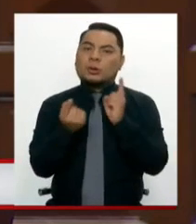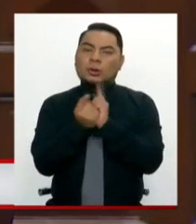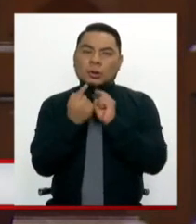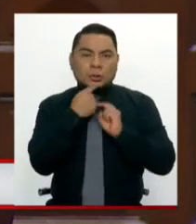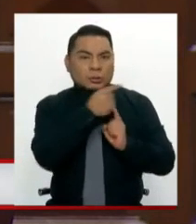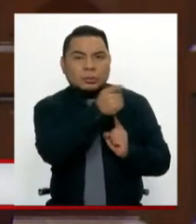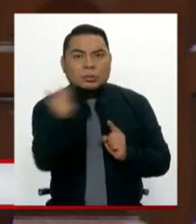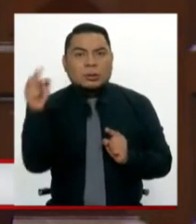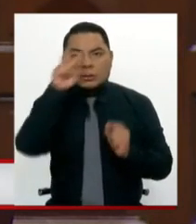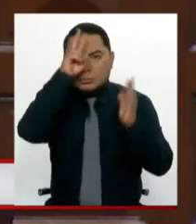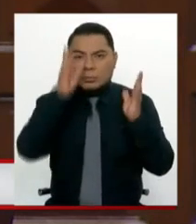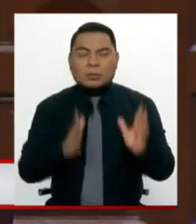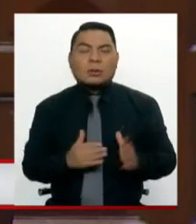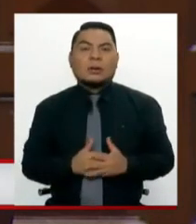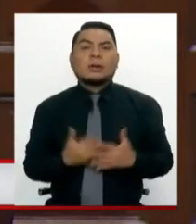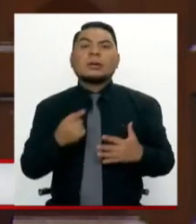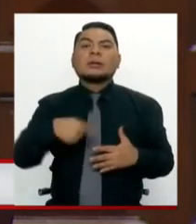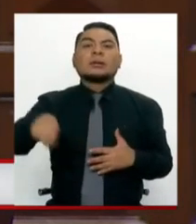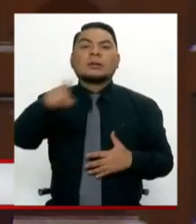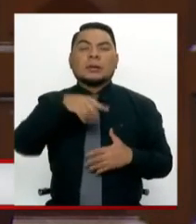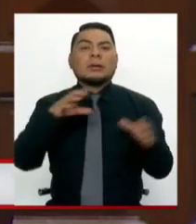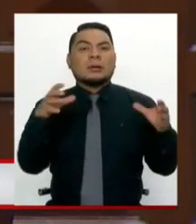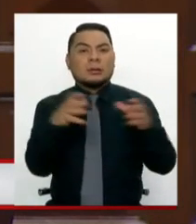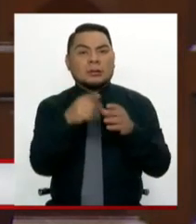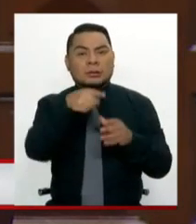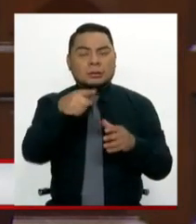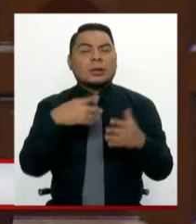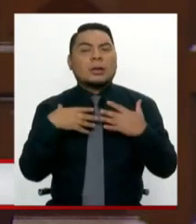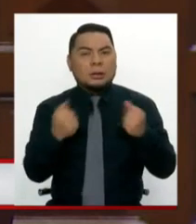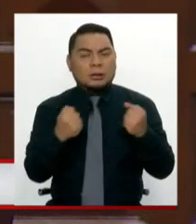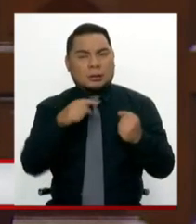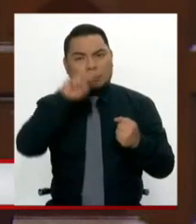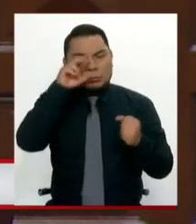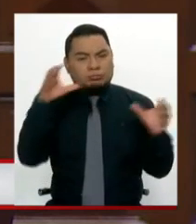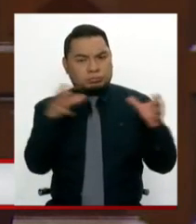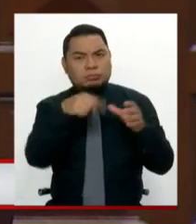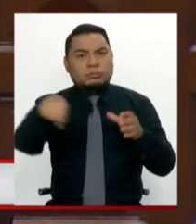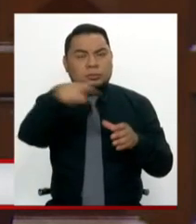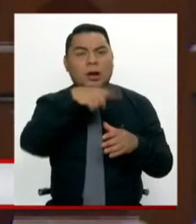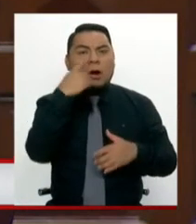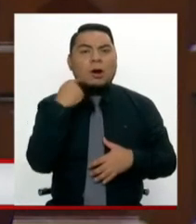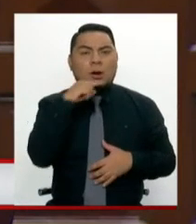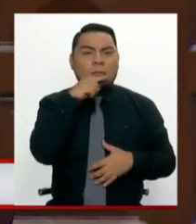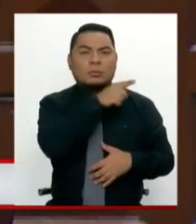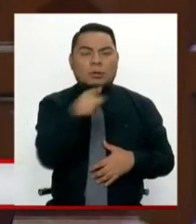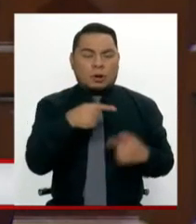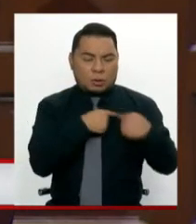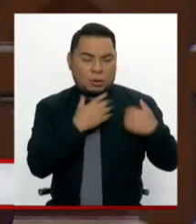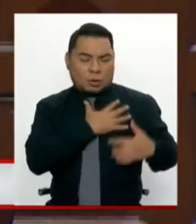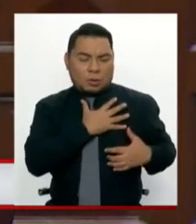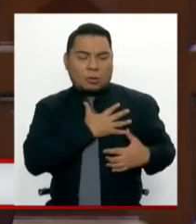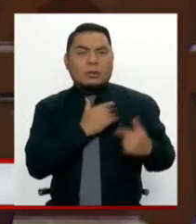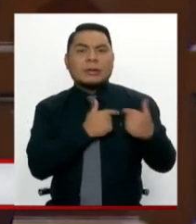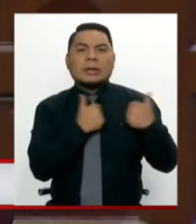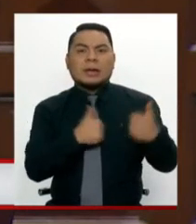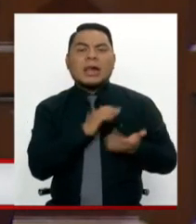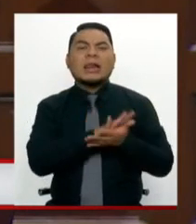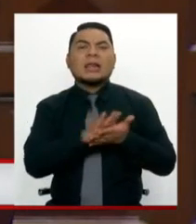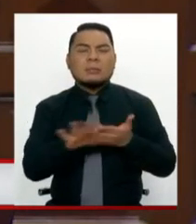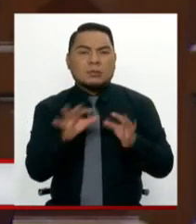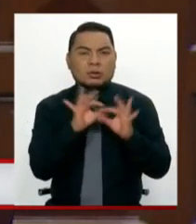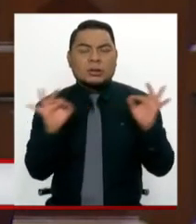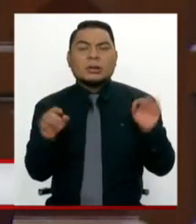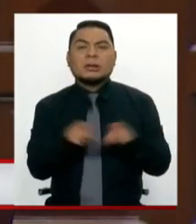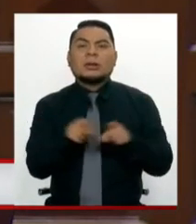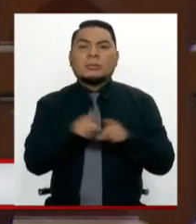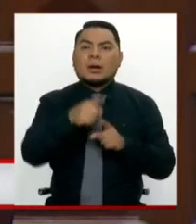ustedes, compatriotas, a las fuerzas sanas del país, ante los hombres y mujeres de corazón limpio, ante los